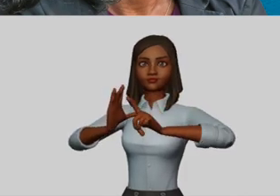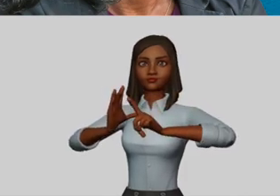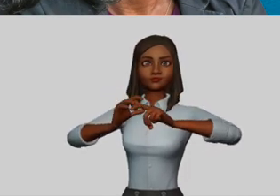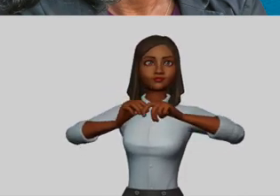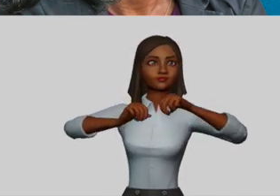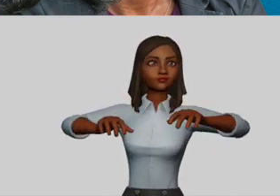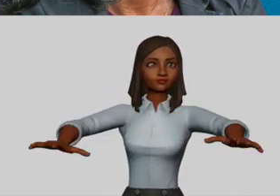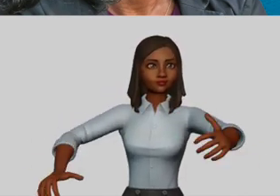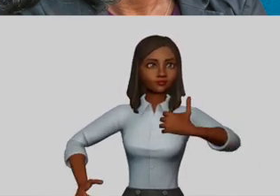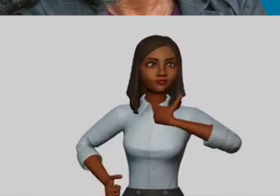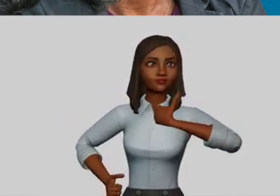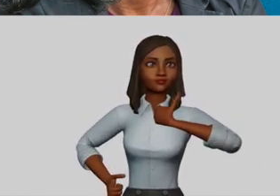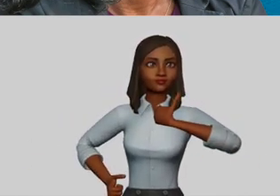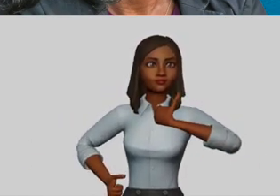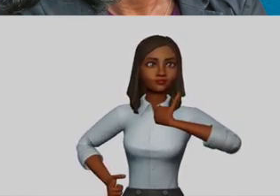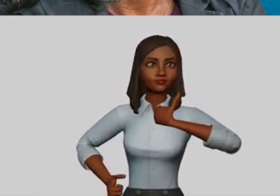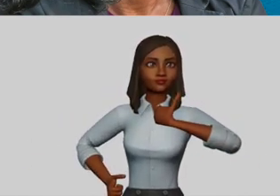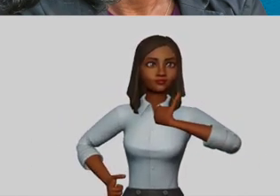culpa a Amanda.